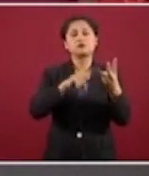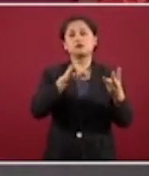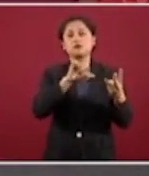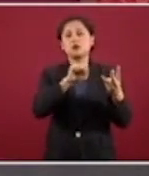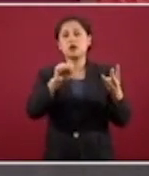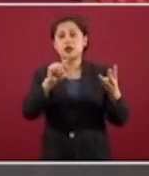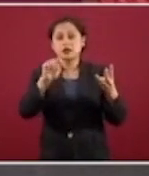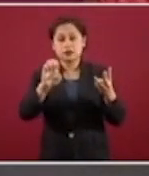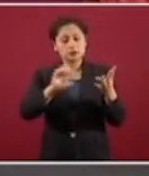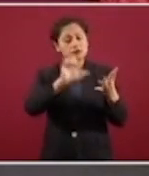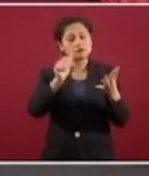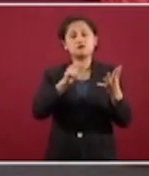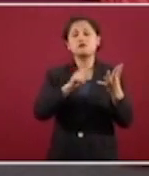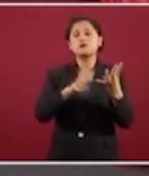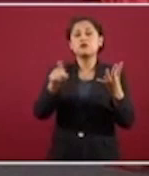Seguro.